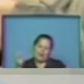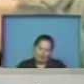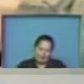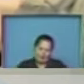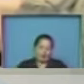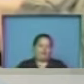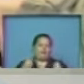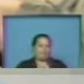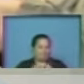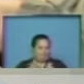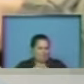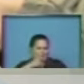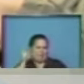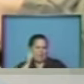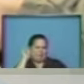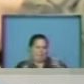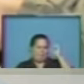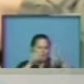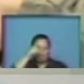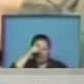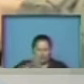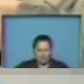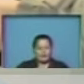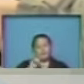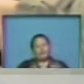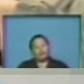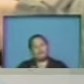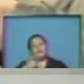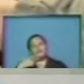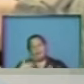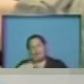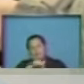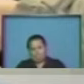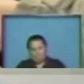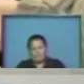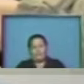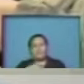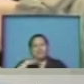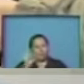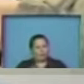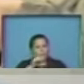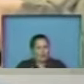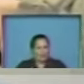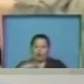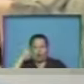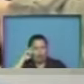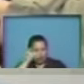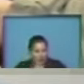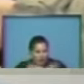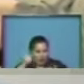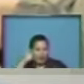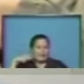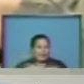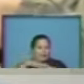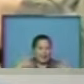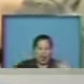sido cantidades industriales de piedra que le han tirado a la gendarmería y en todo caso practicar detenciones. Sé que se practicaron detenciones, no conocía lo que me dicen que hay alguien en